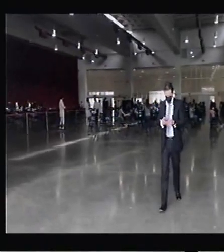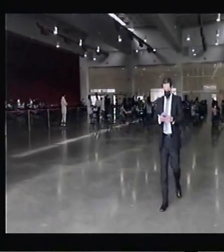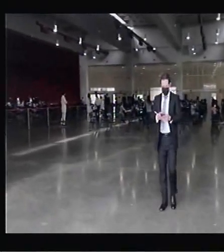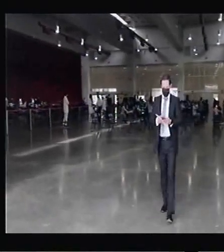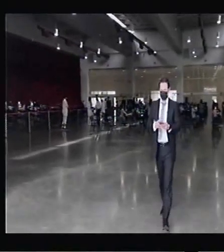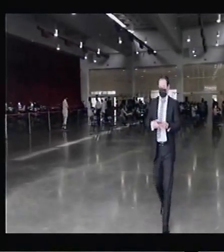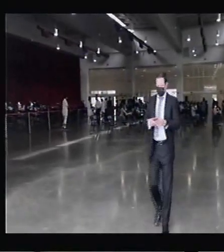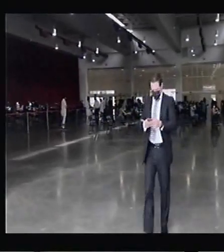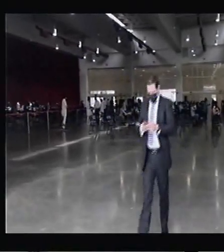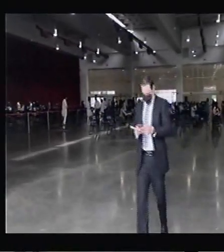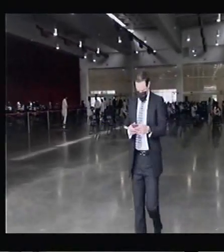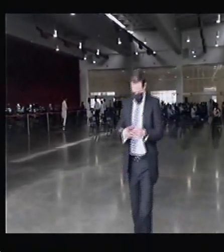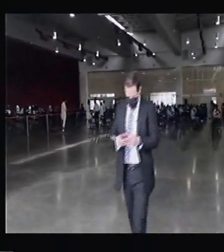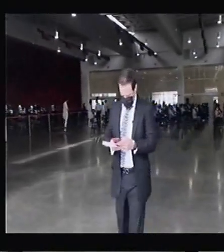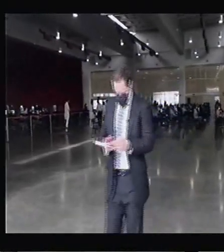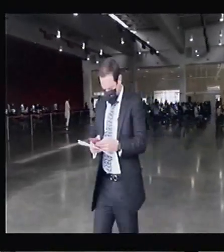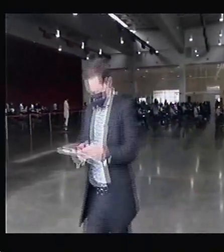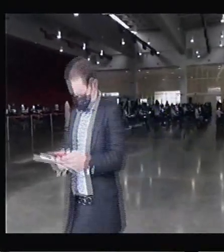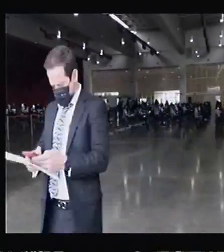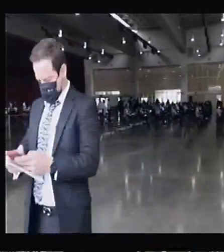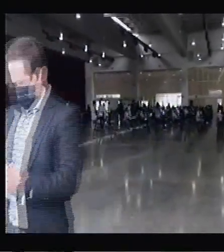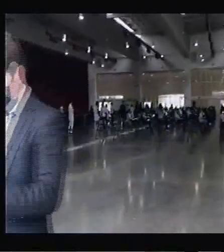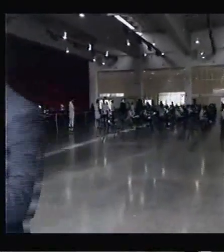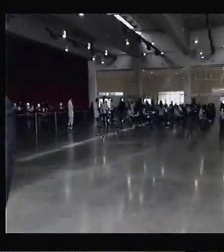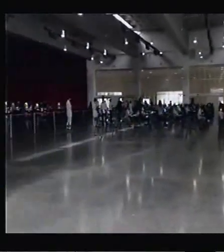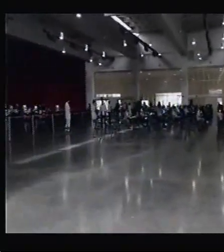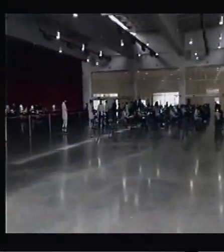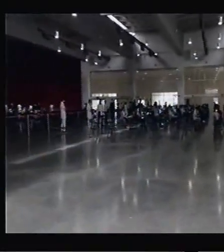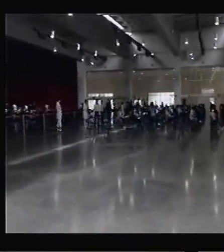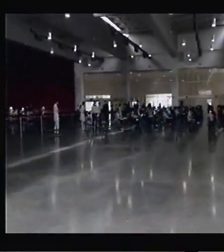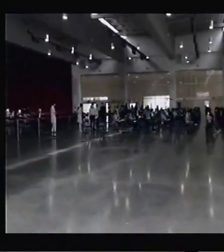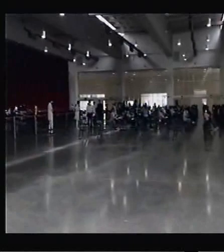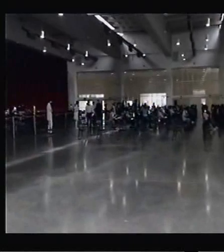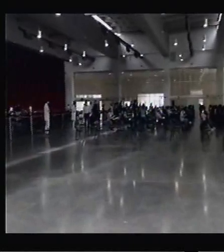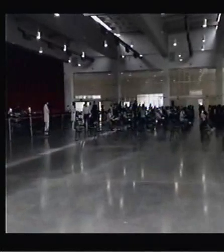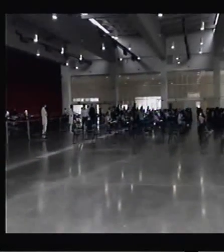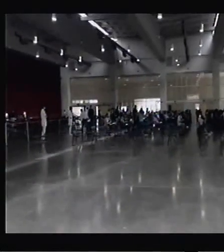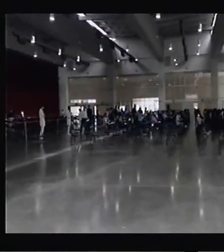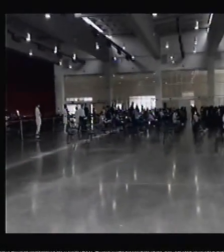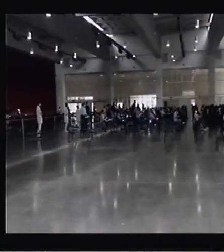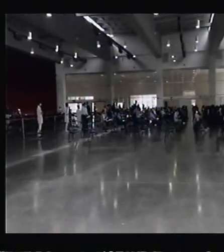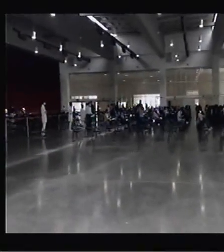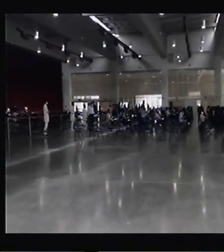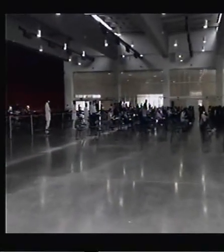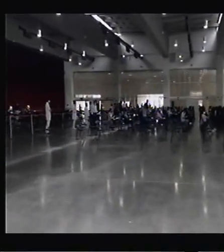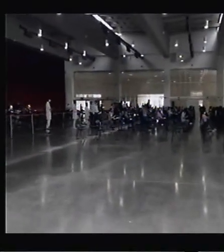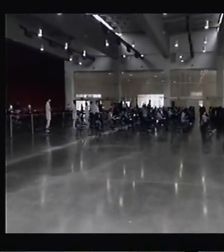Naranjo y el caso de Ciudad del Maíz, pero para el caso de San Luis y Soledad, pues simplemente la respuesta